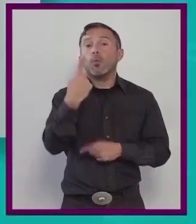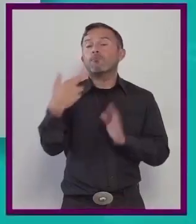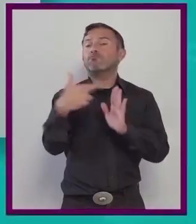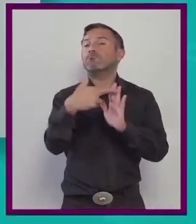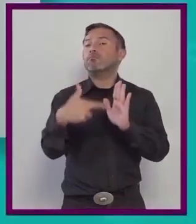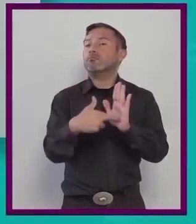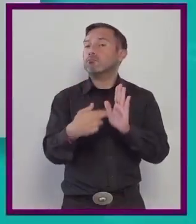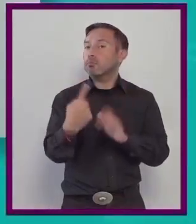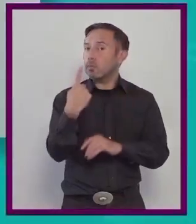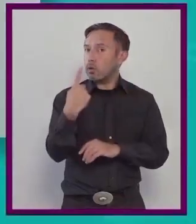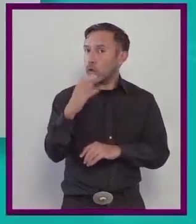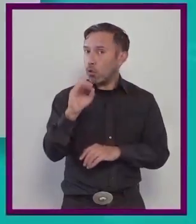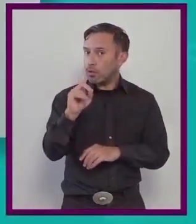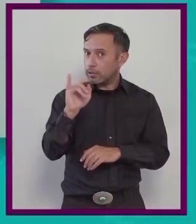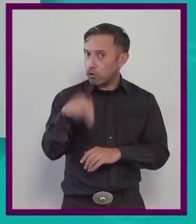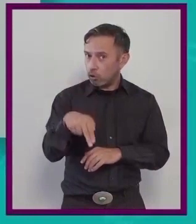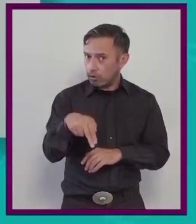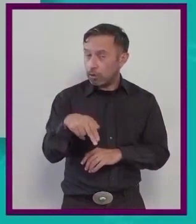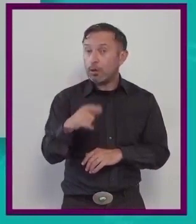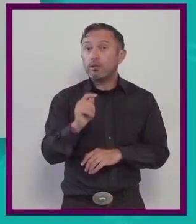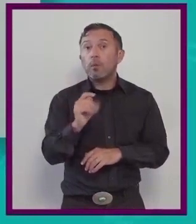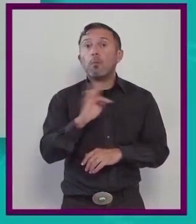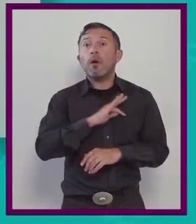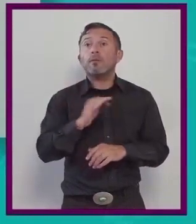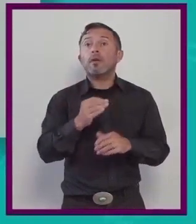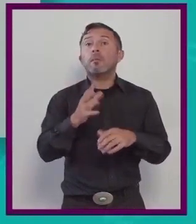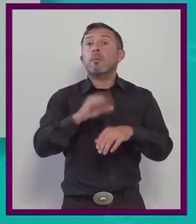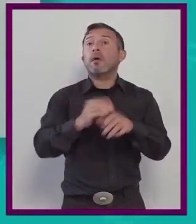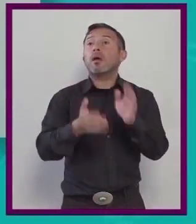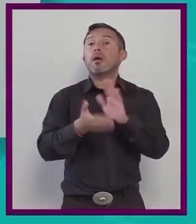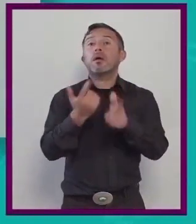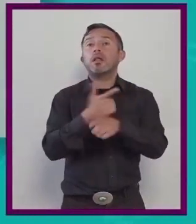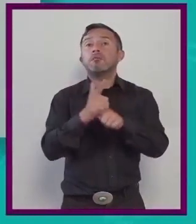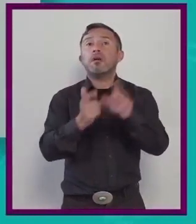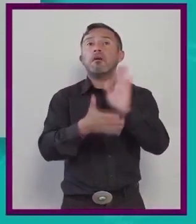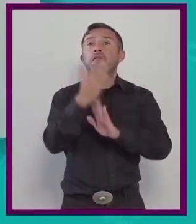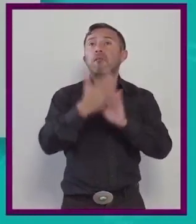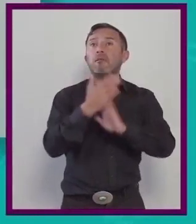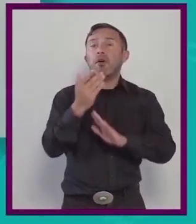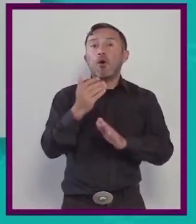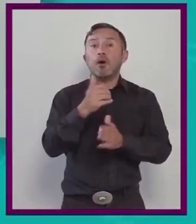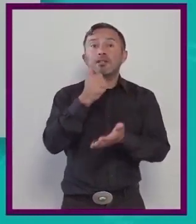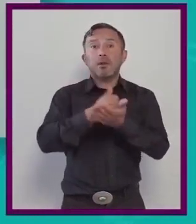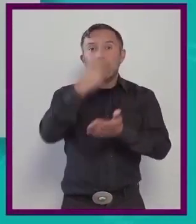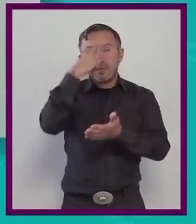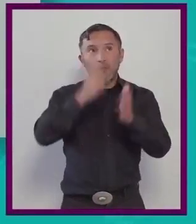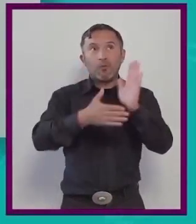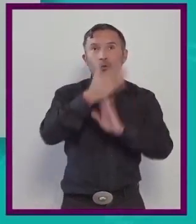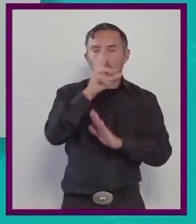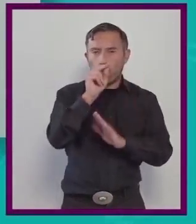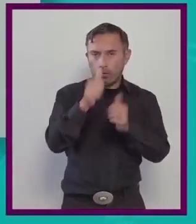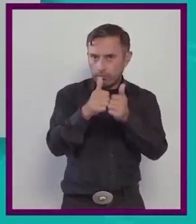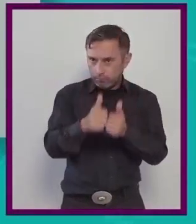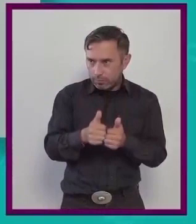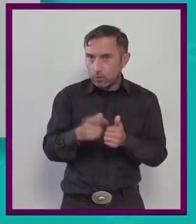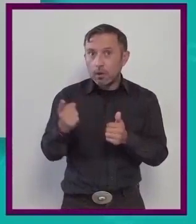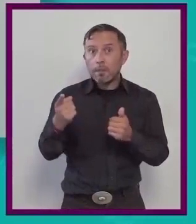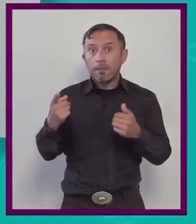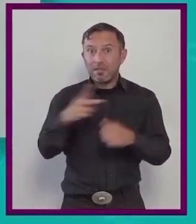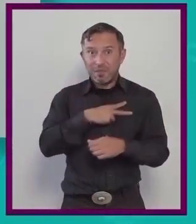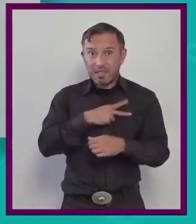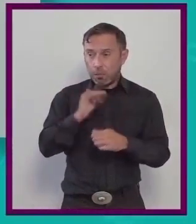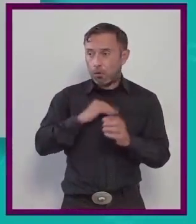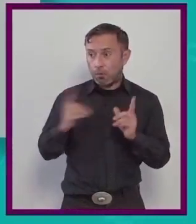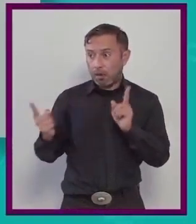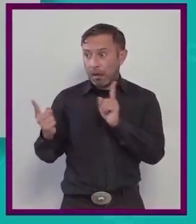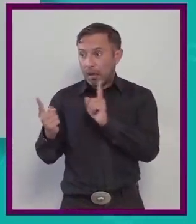condición. Esa condición significa que no salga de la Ciudad de México, que no se acerque a la víctima, que